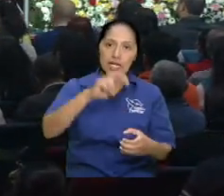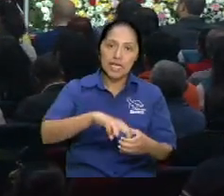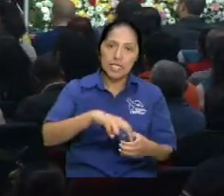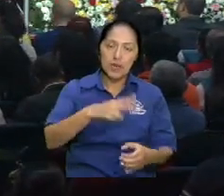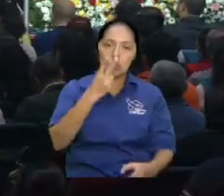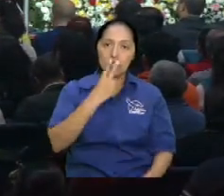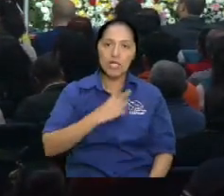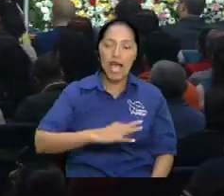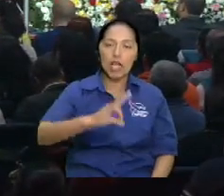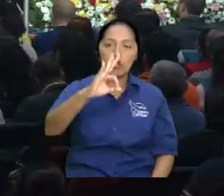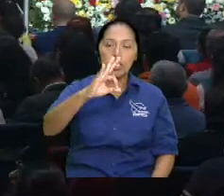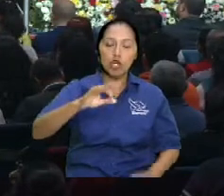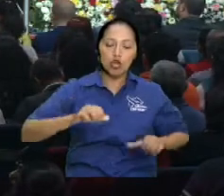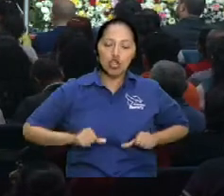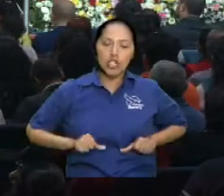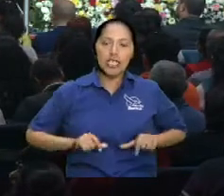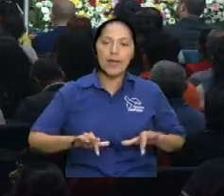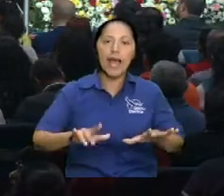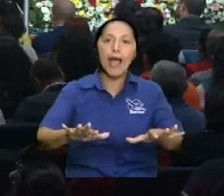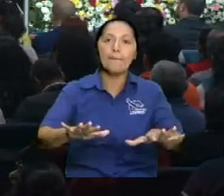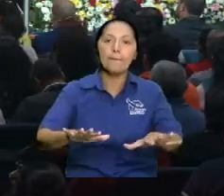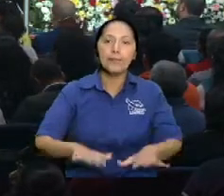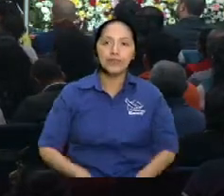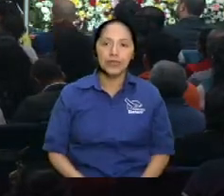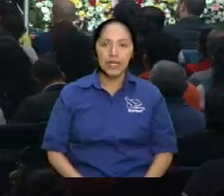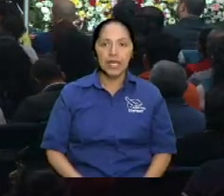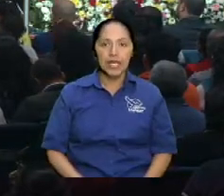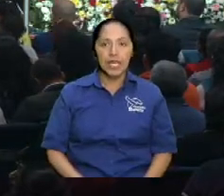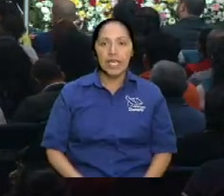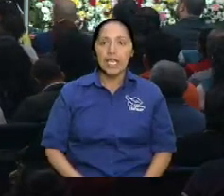Entonces, empobrecieron a Israel.